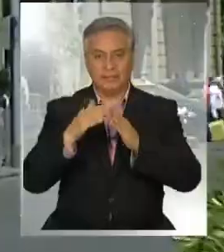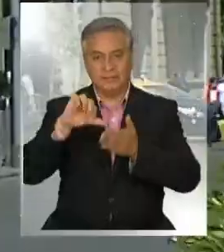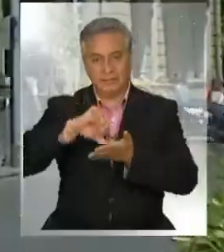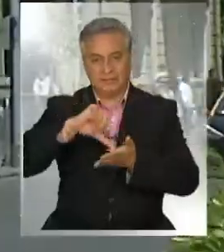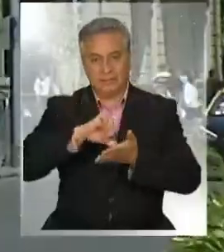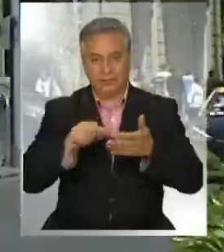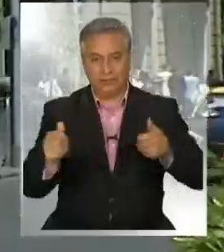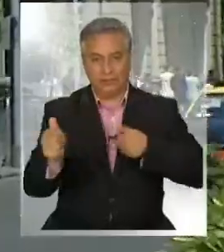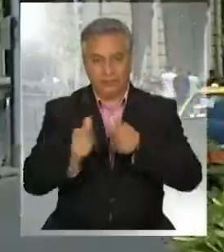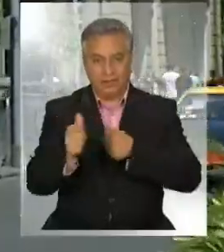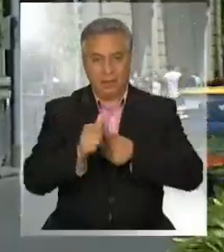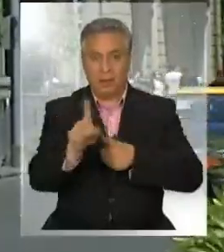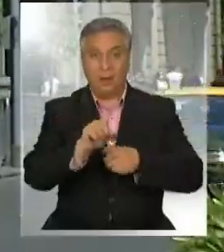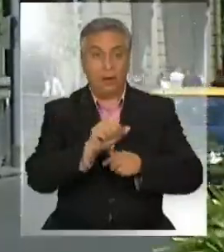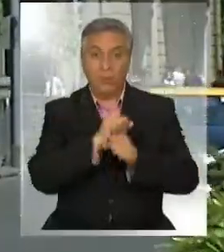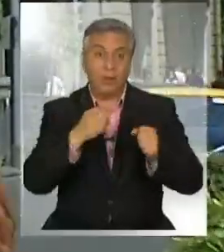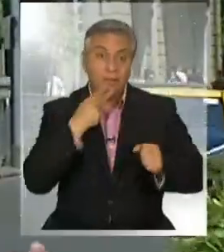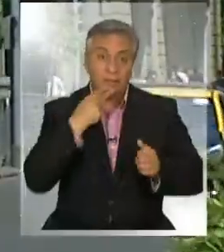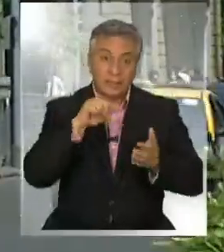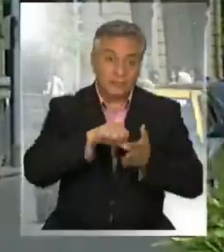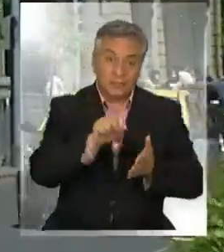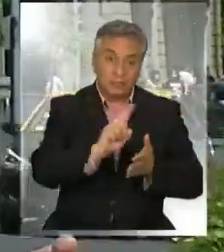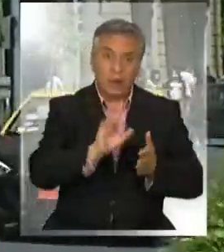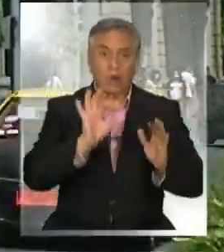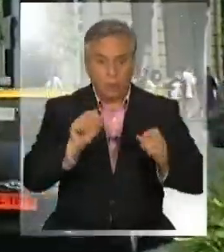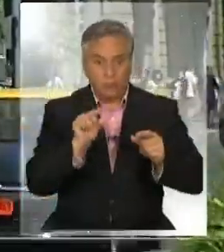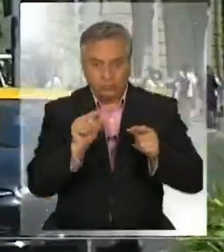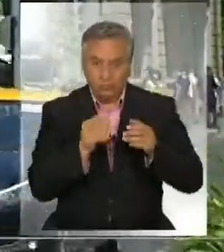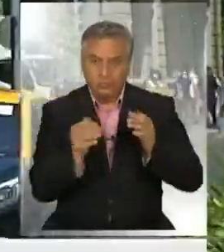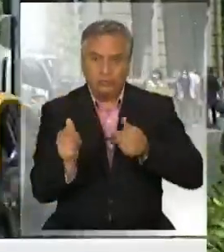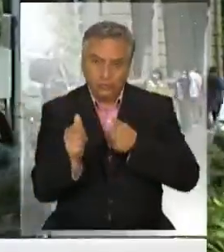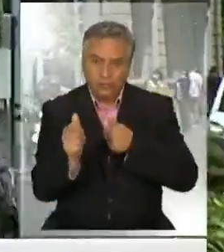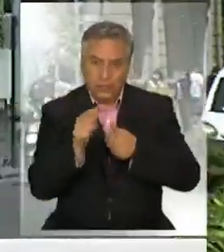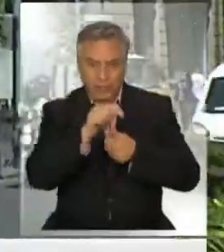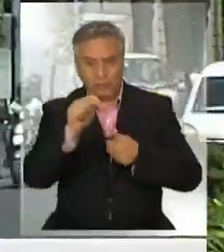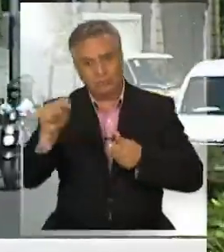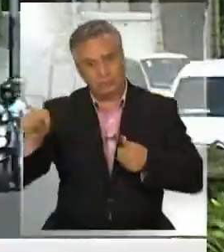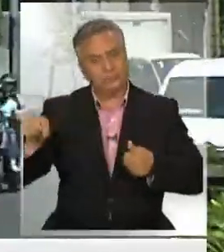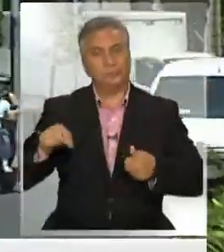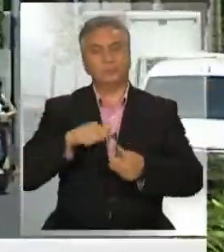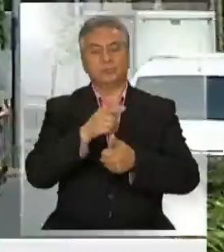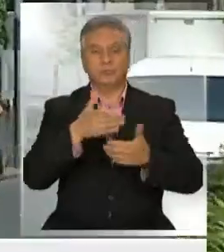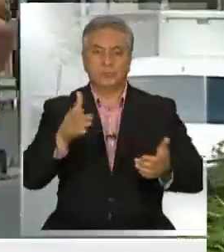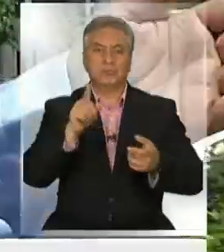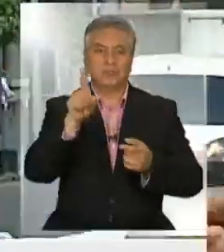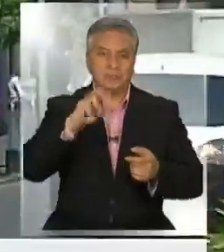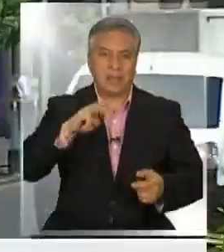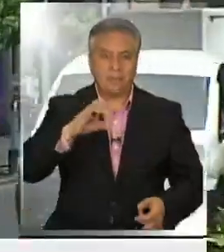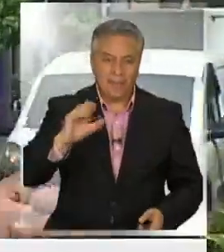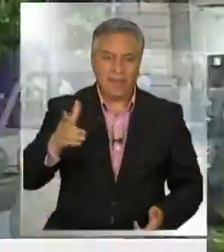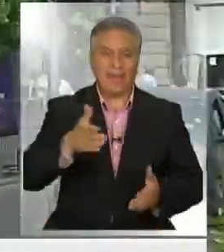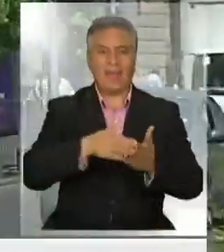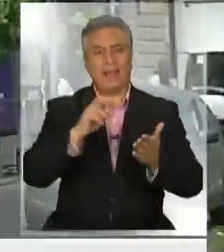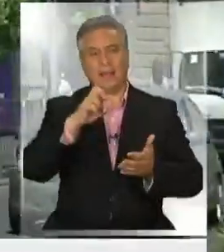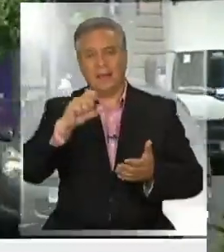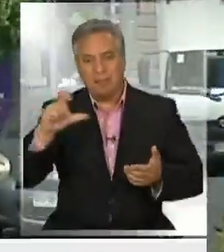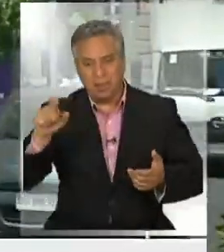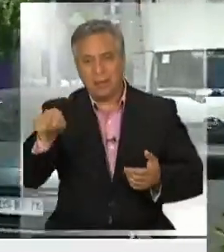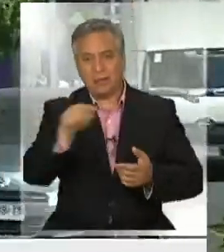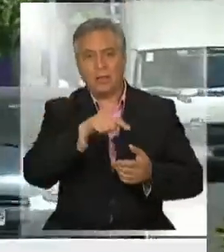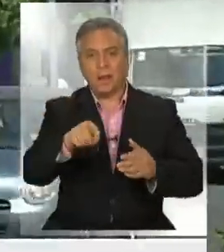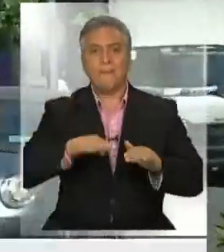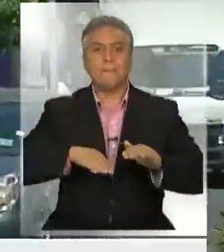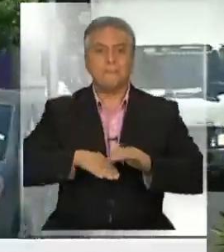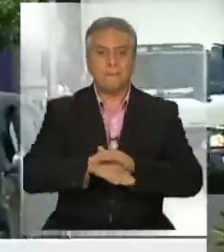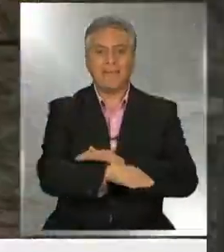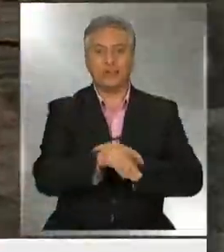centro. Si no puedes vivir en el centro, puedes irte a los lugares aledaños al centro. Como te decía, San Miguel, Pedro y Reserda, los lugares donde el metro